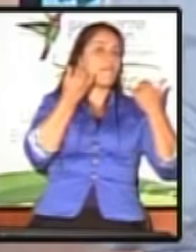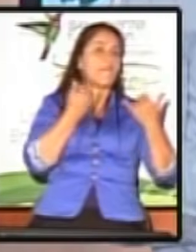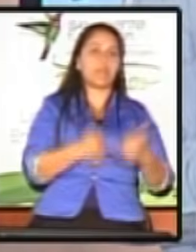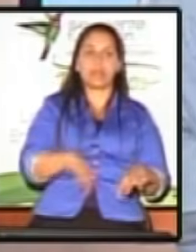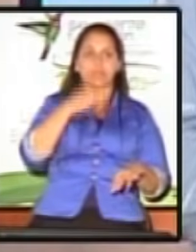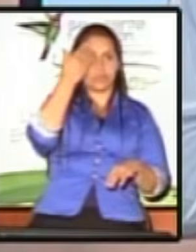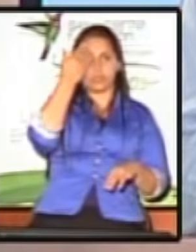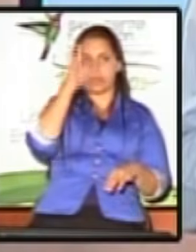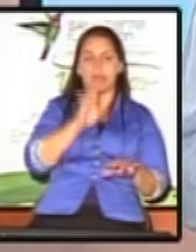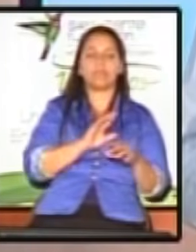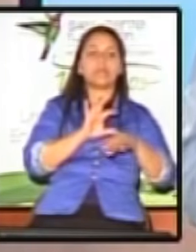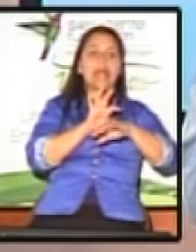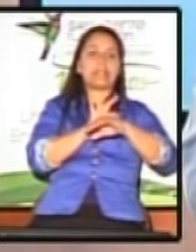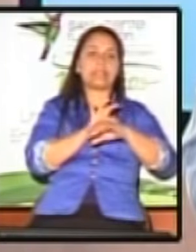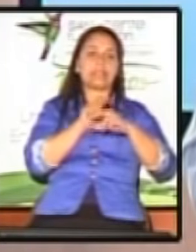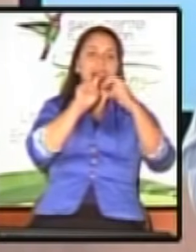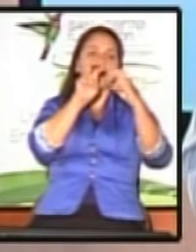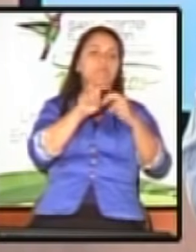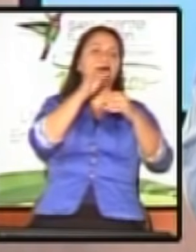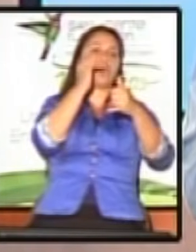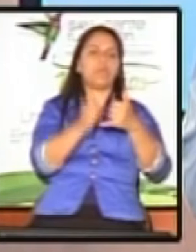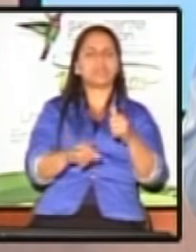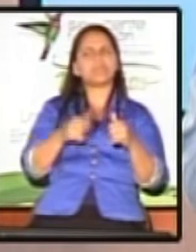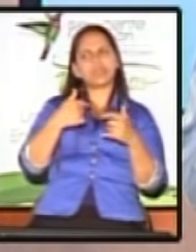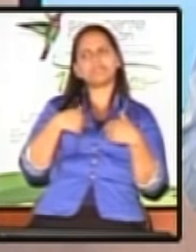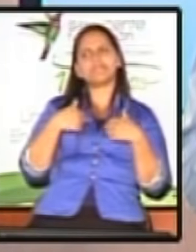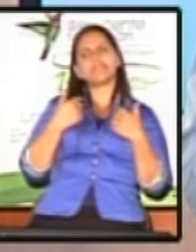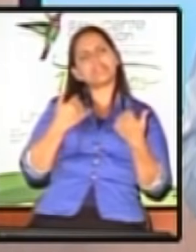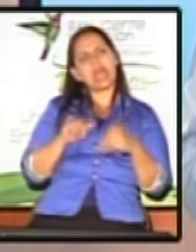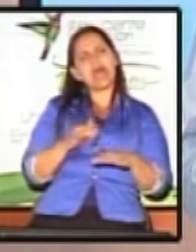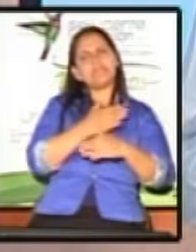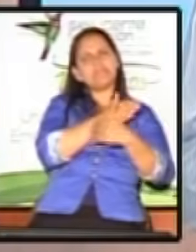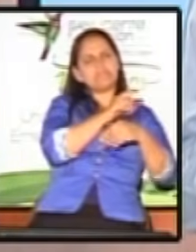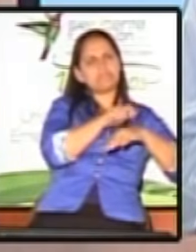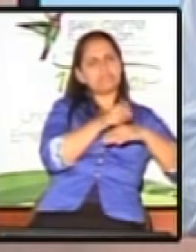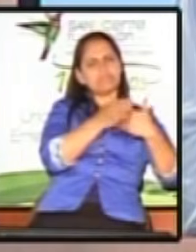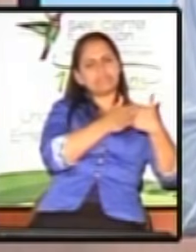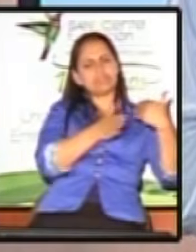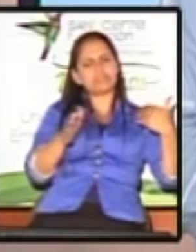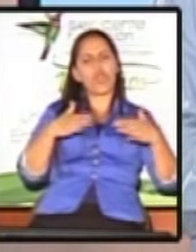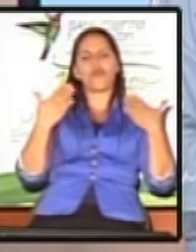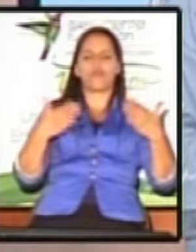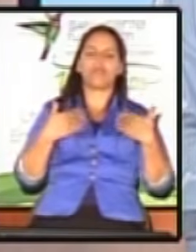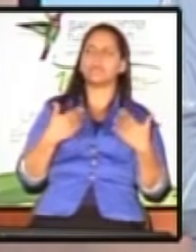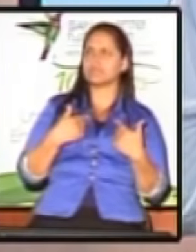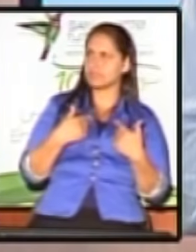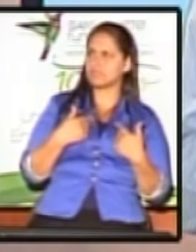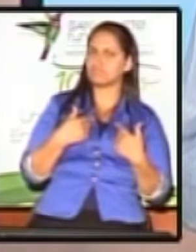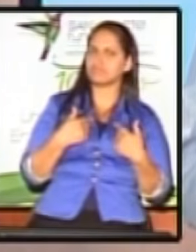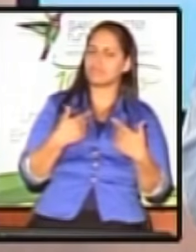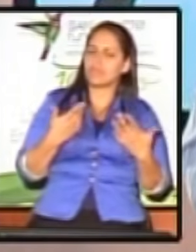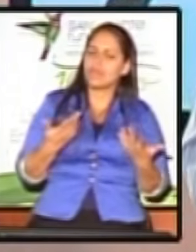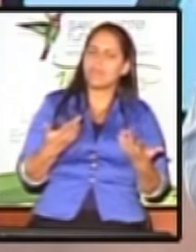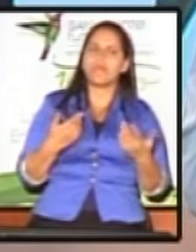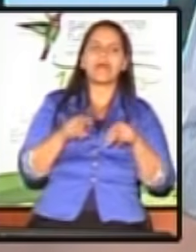la última consulta, dijo, he disfrutado mucho en estos días, doctor. Y yo, sí, Gerardo, contame. Me senté